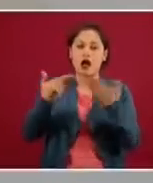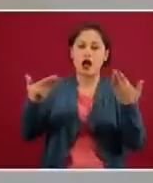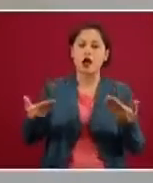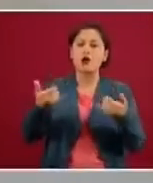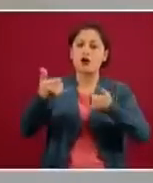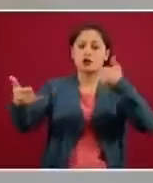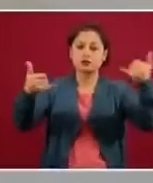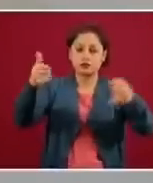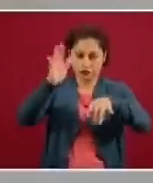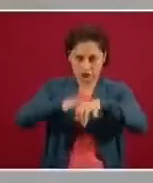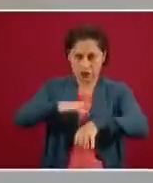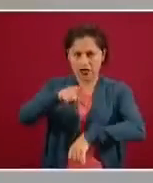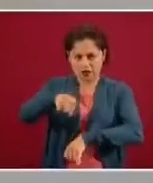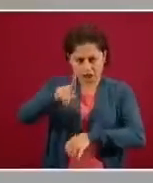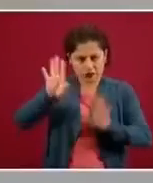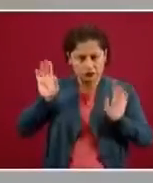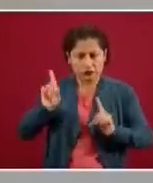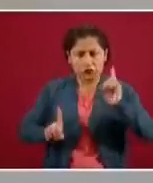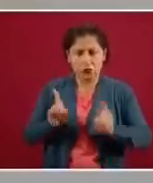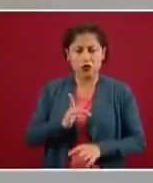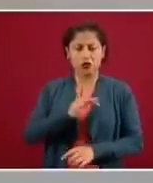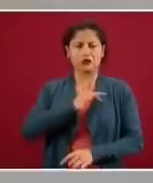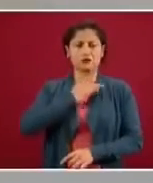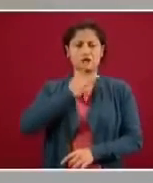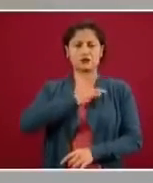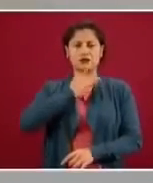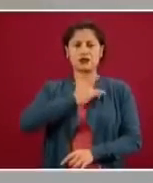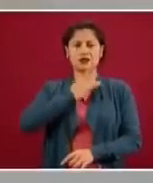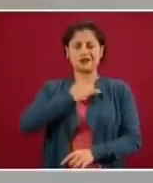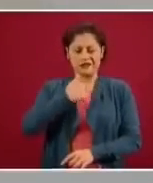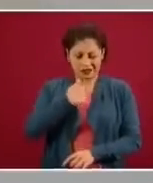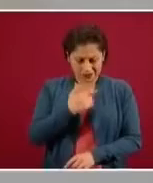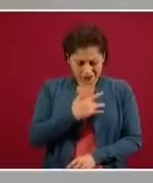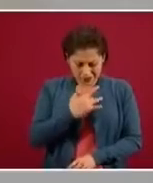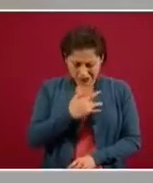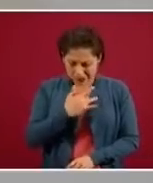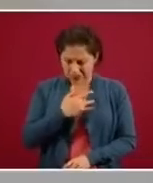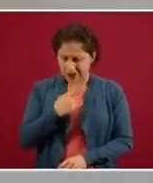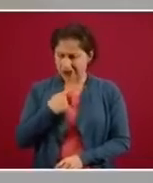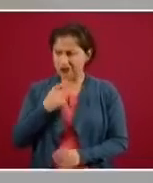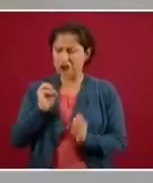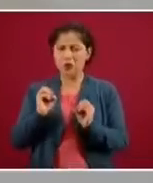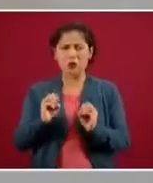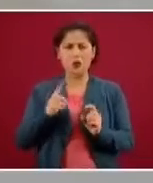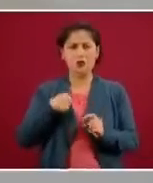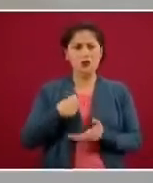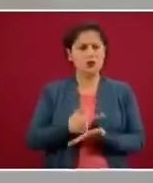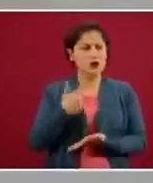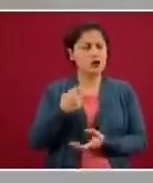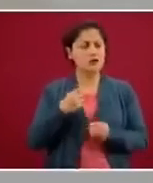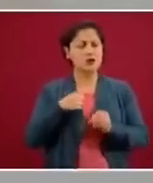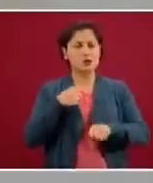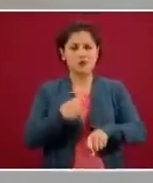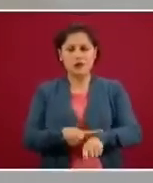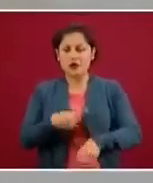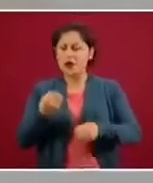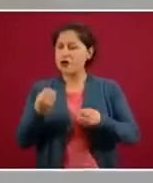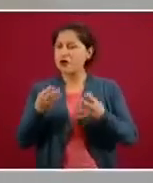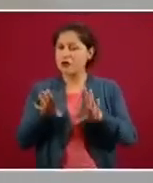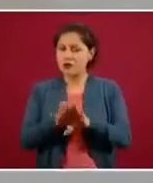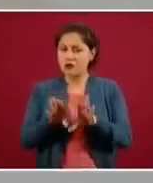llame. Por ejemplo, si usted tiene la inquietud de si tiene o no riesgo de complicarse, lo que preguntaba usted hace